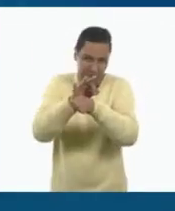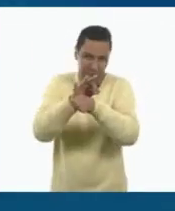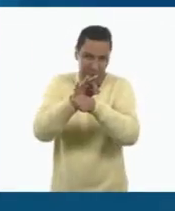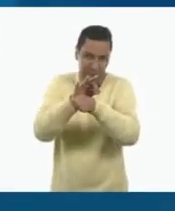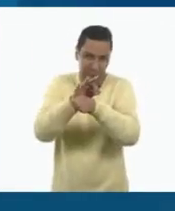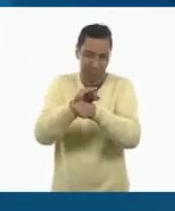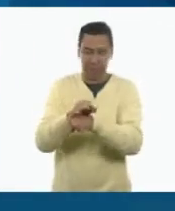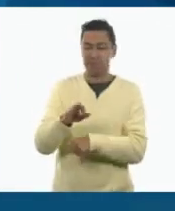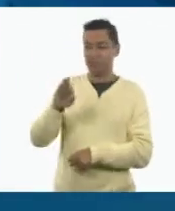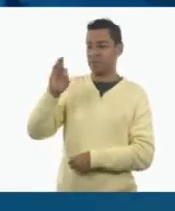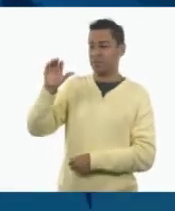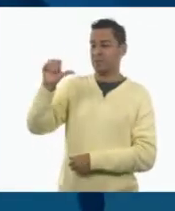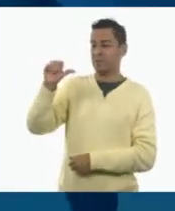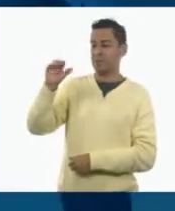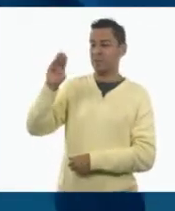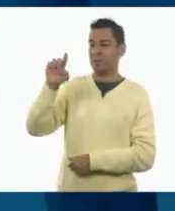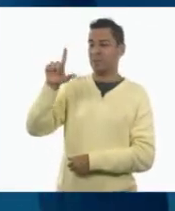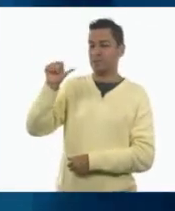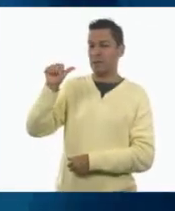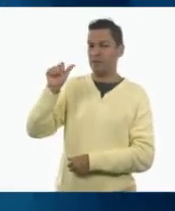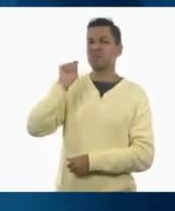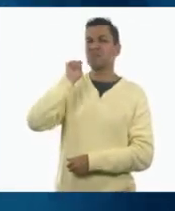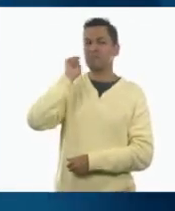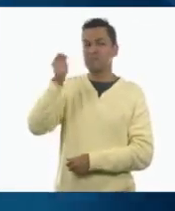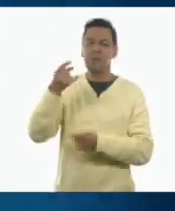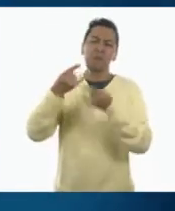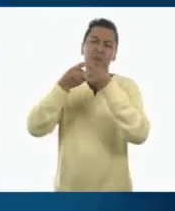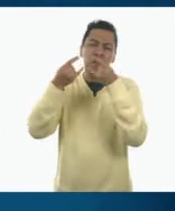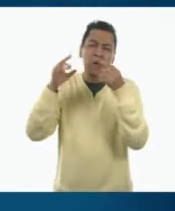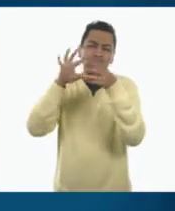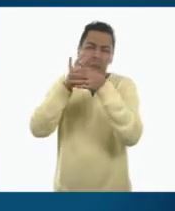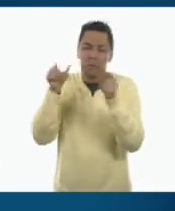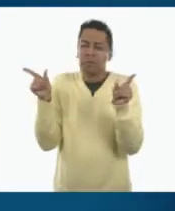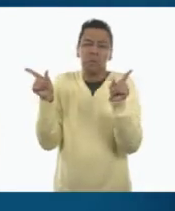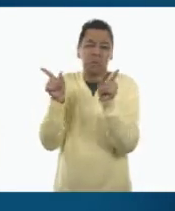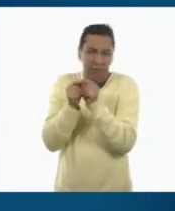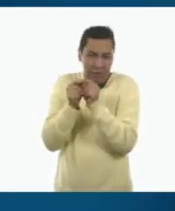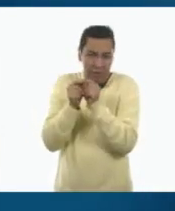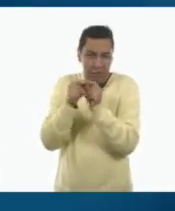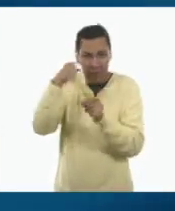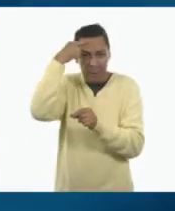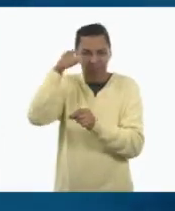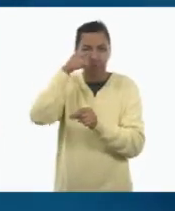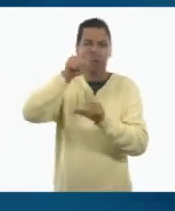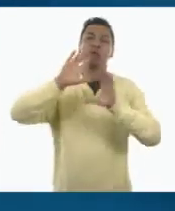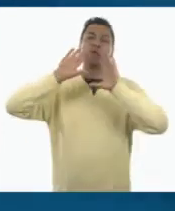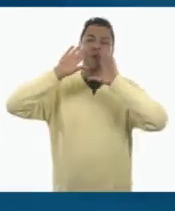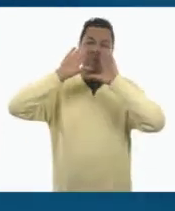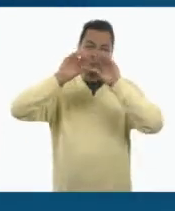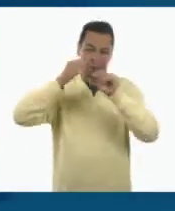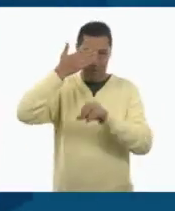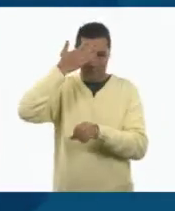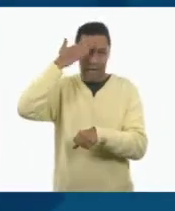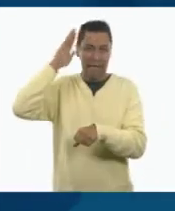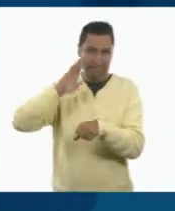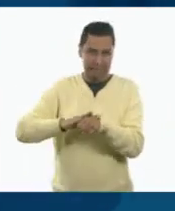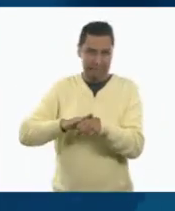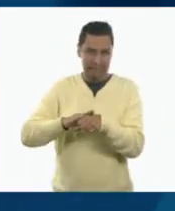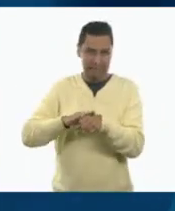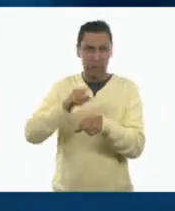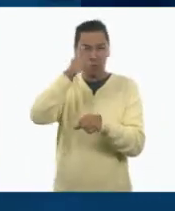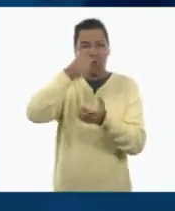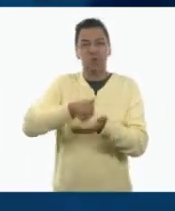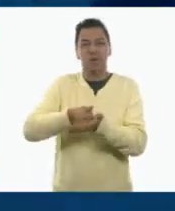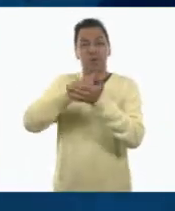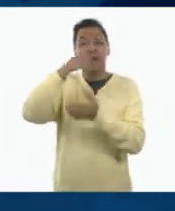Son narraciones breves con un fin didáctico. ¿Qué quiere decir esto? quieren transmitirnos una